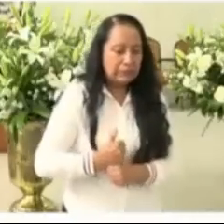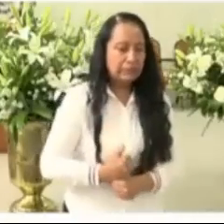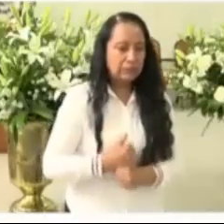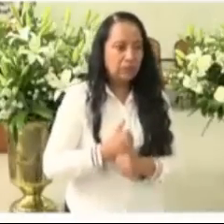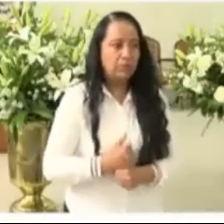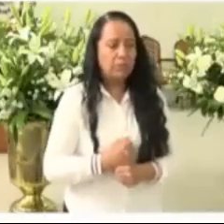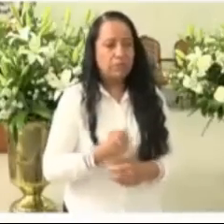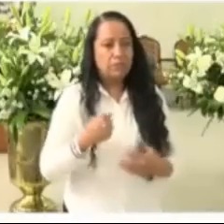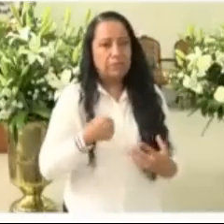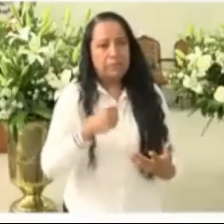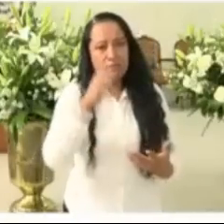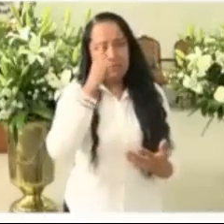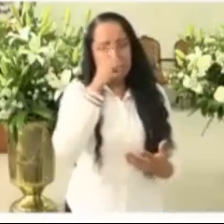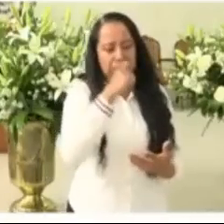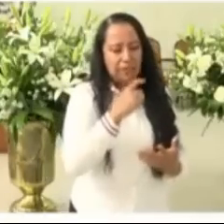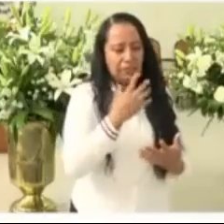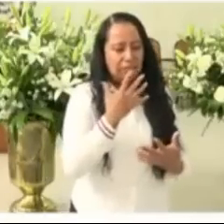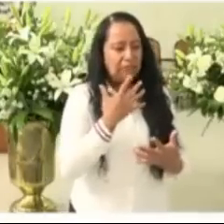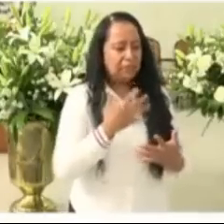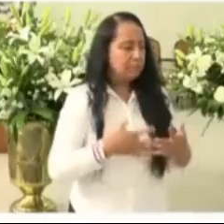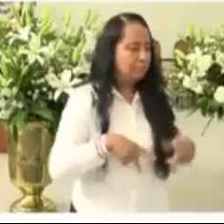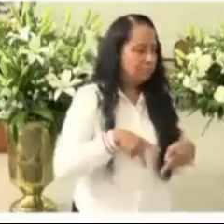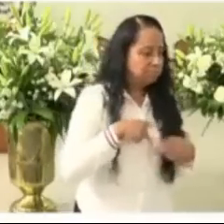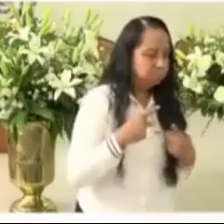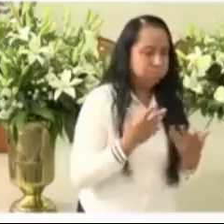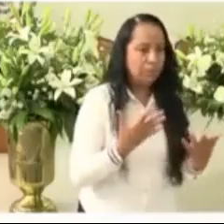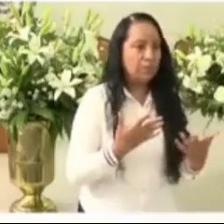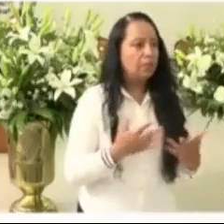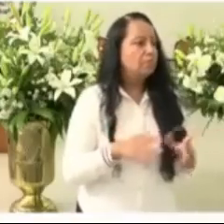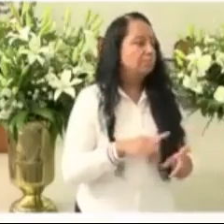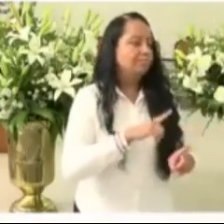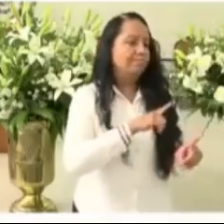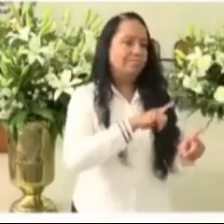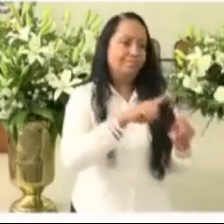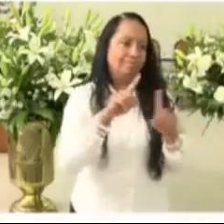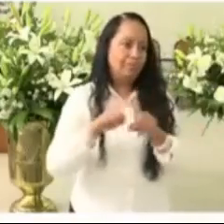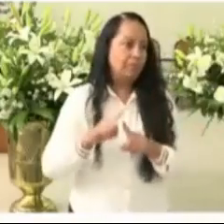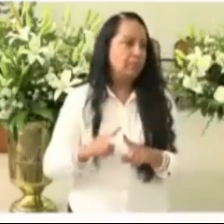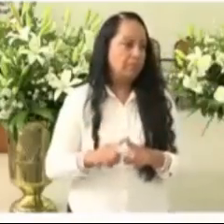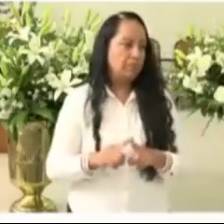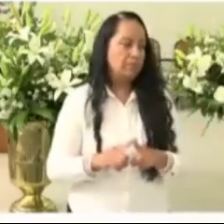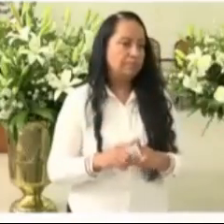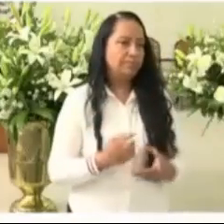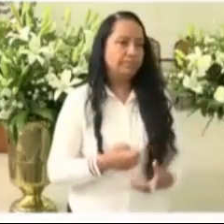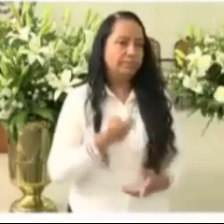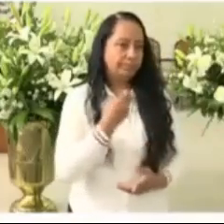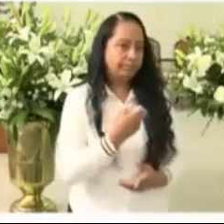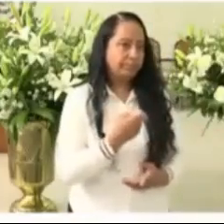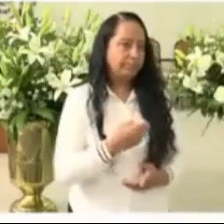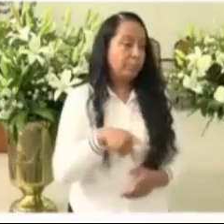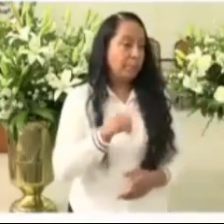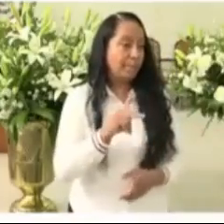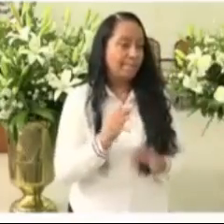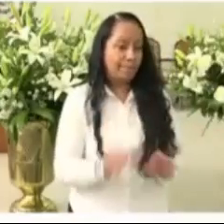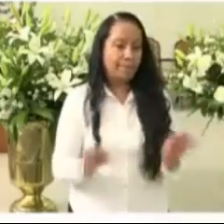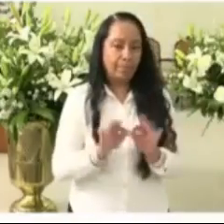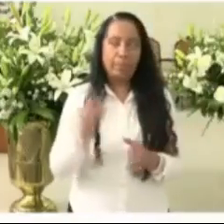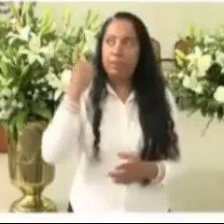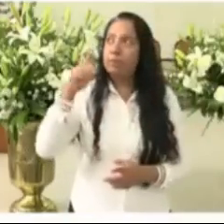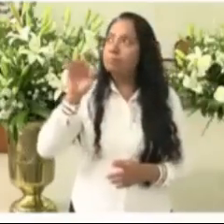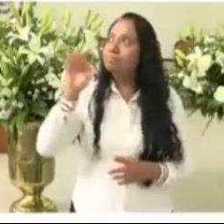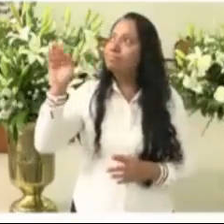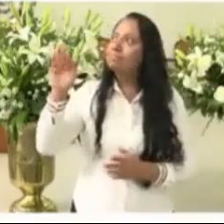¿Cuántos problemas de este tipo hay hoy en la iglesia? Sin duda, muchos.